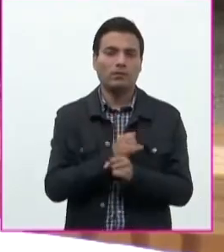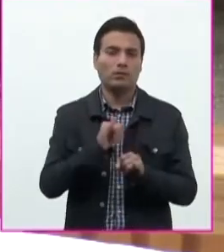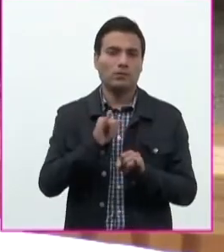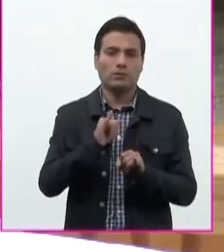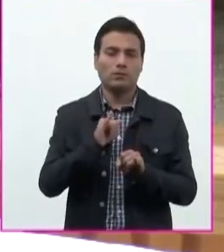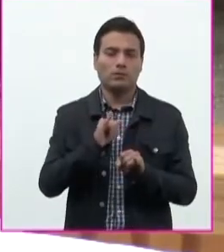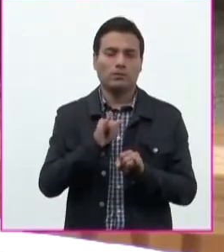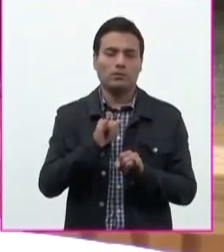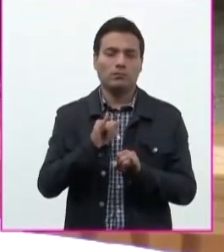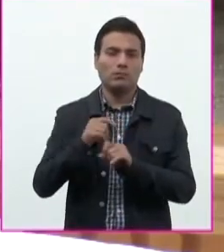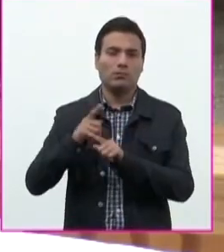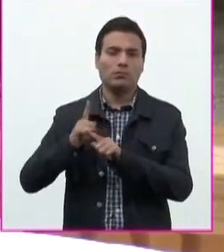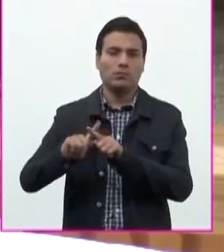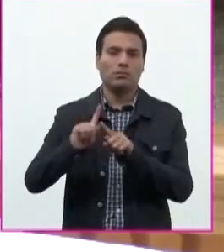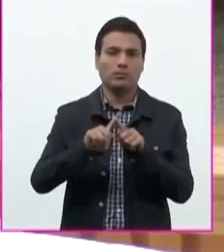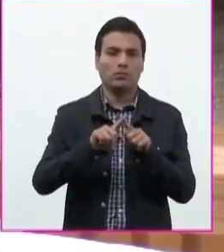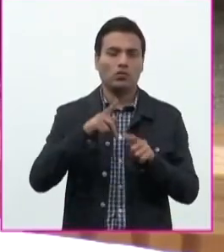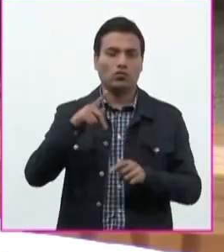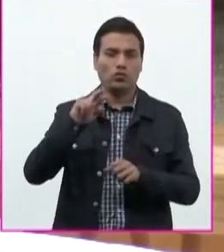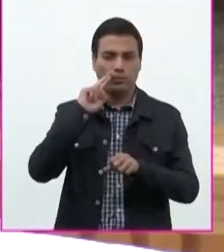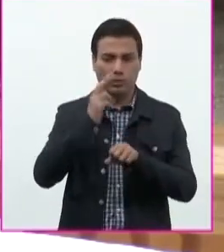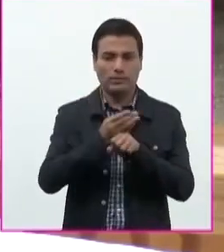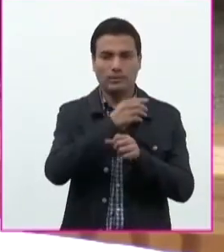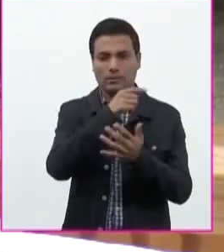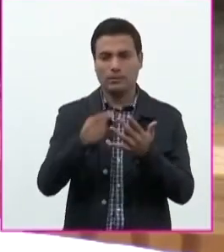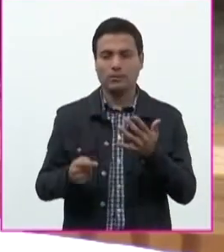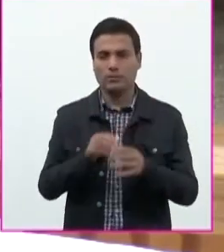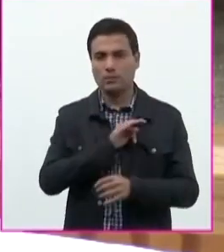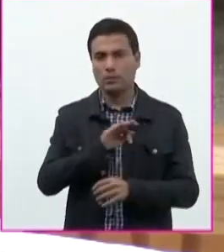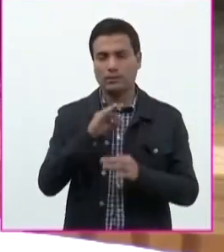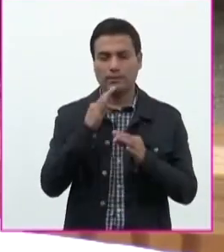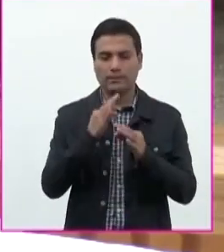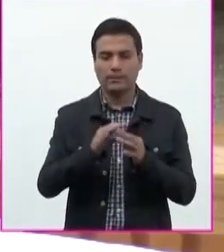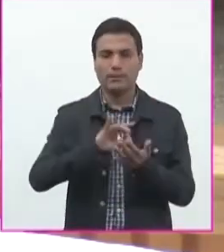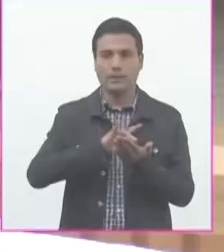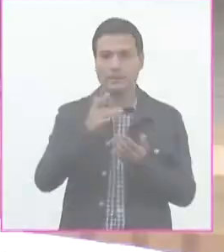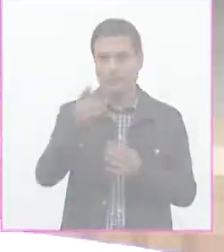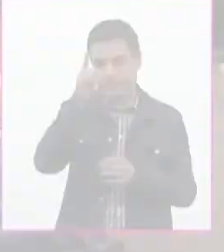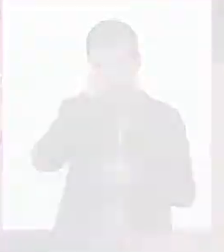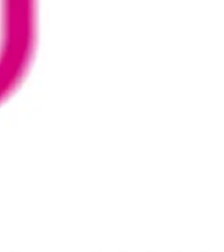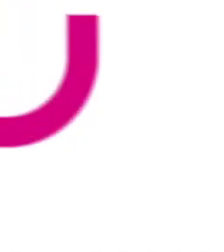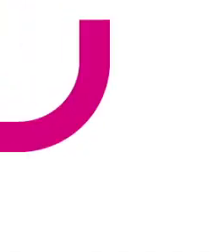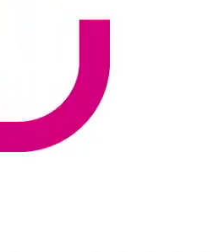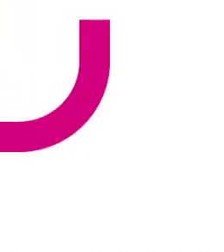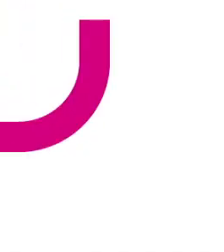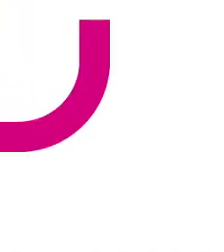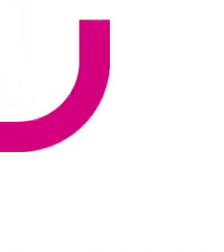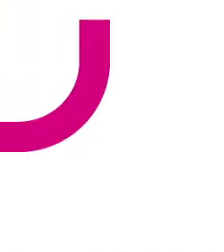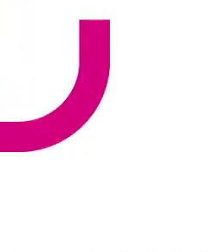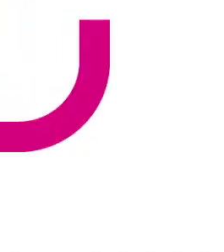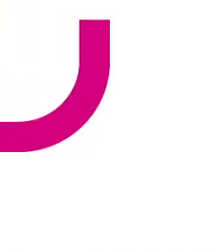todas y cada una de las atribuciones del instituto nacional electoral gracias con señor presión